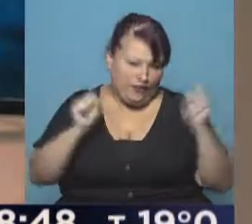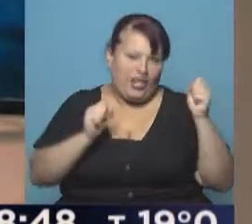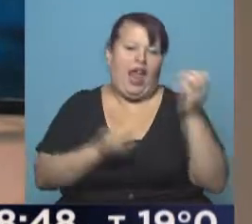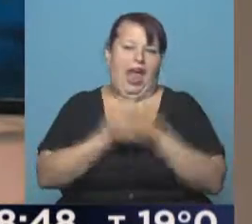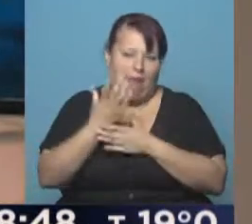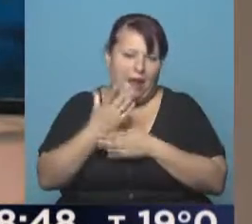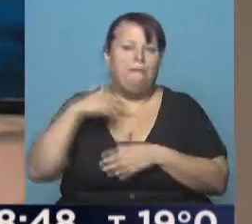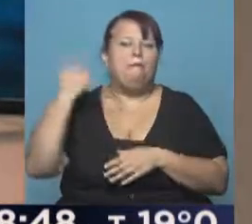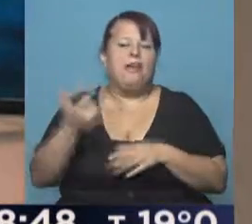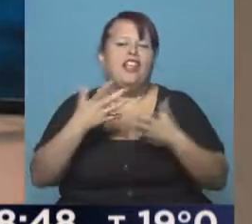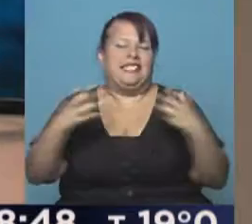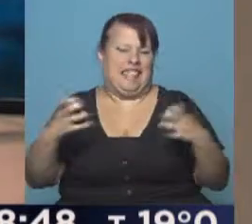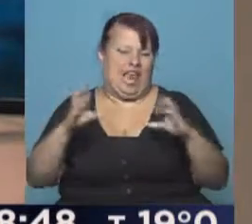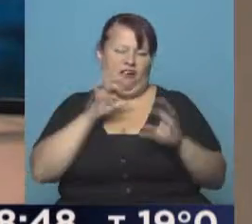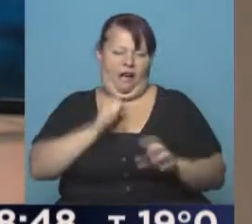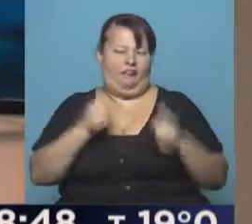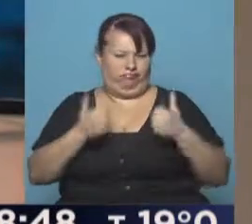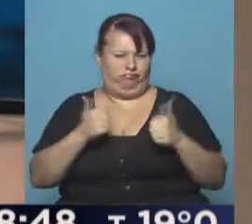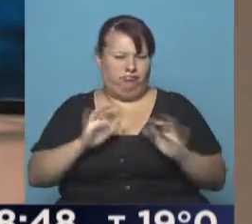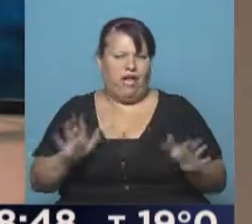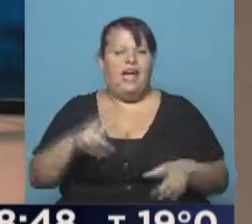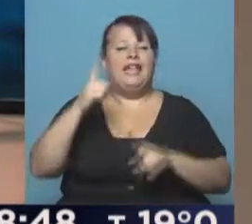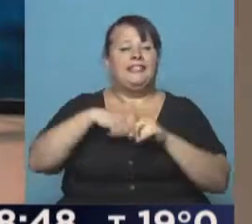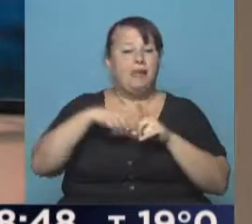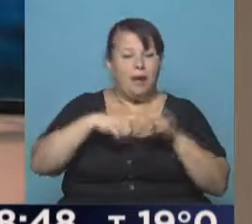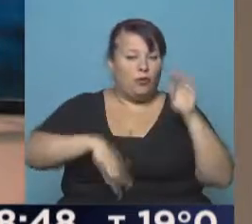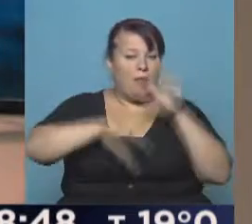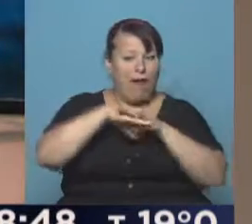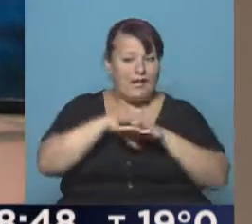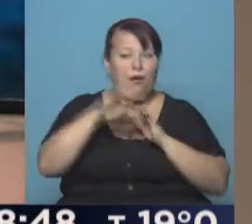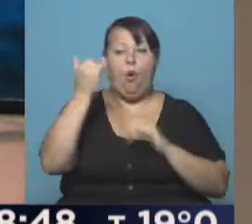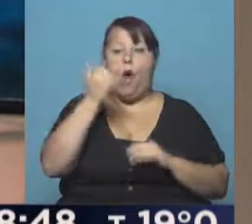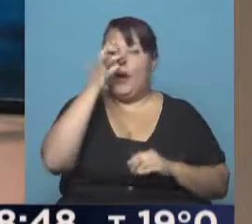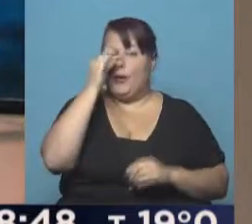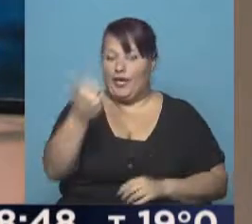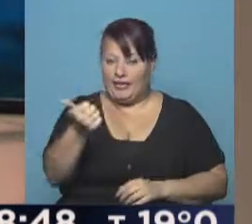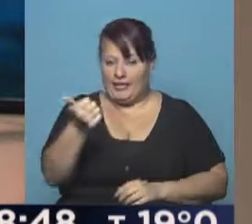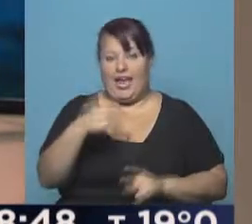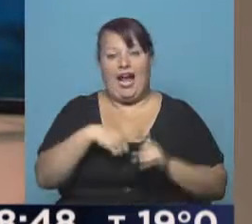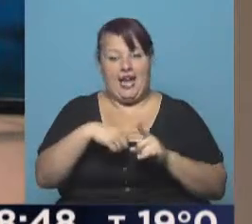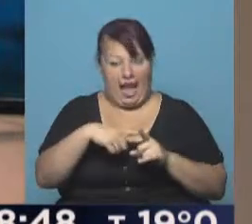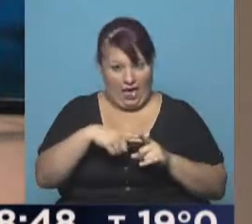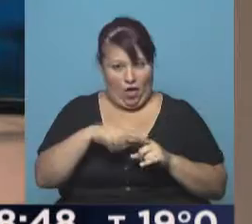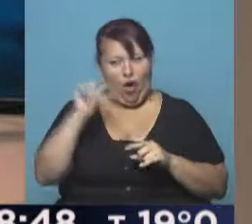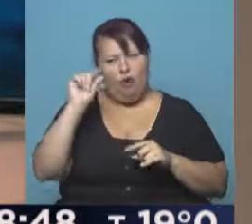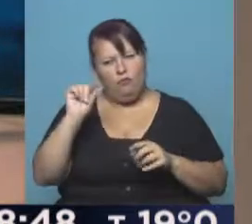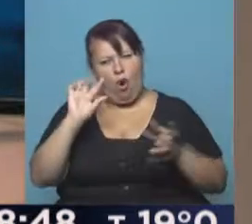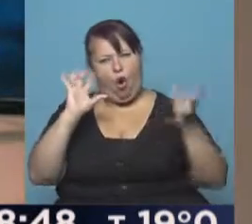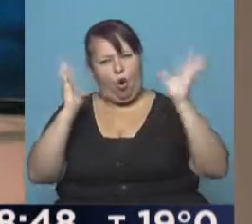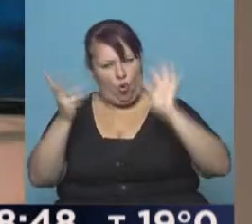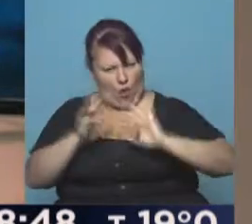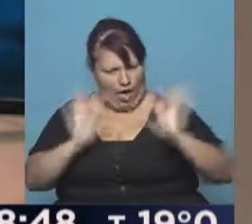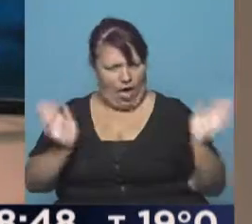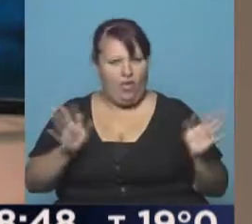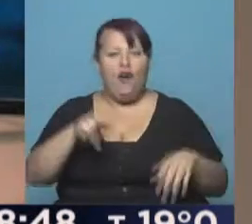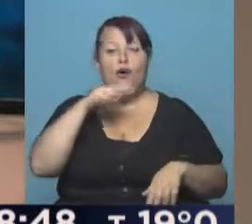la mañana, pero es frío seco, se aguanta bien. Las temperaturas máximas, jueves 26 grados, apenas un poquito de